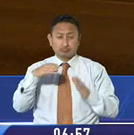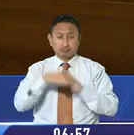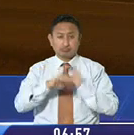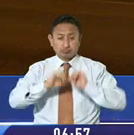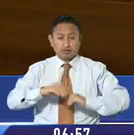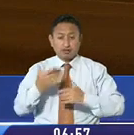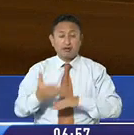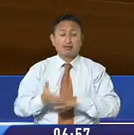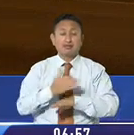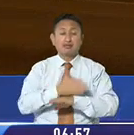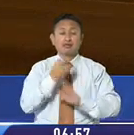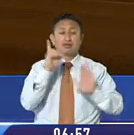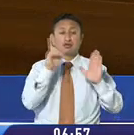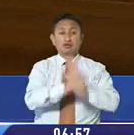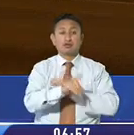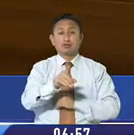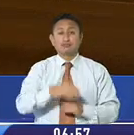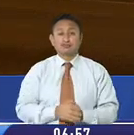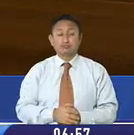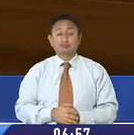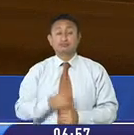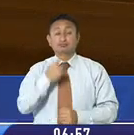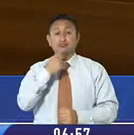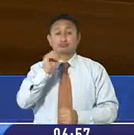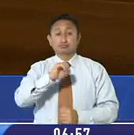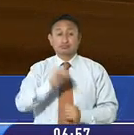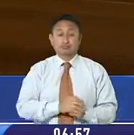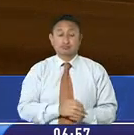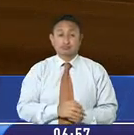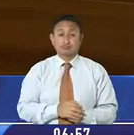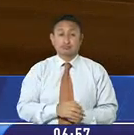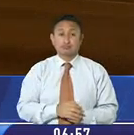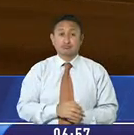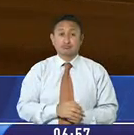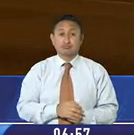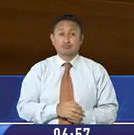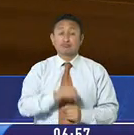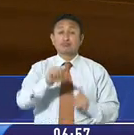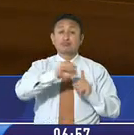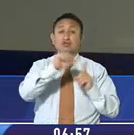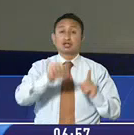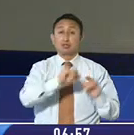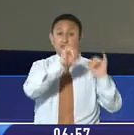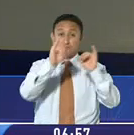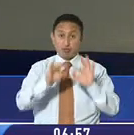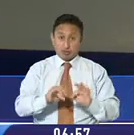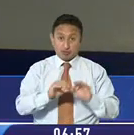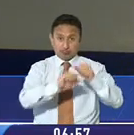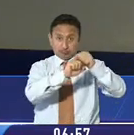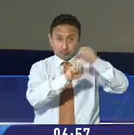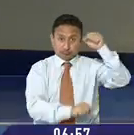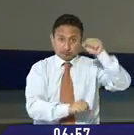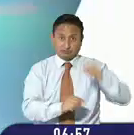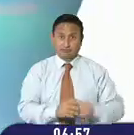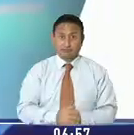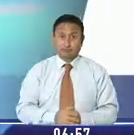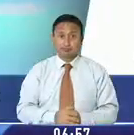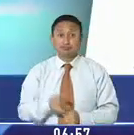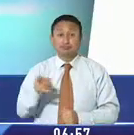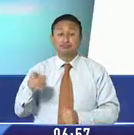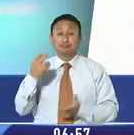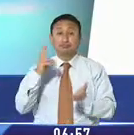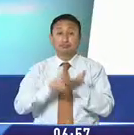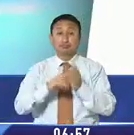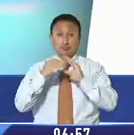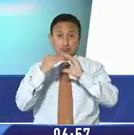una denuncia por el presunto delito de acceso no consentido a sistemas informáticos. Desde el Consejo de Participación, a través de un comunicado, indicaron